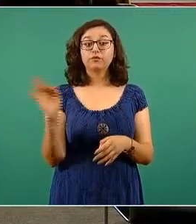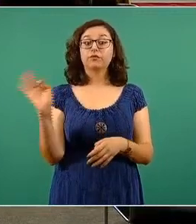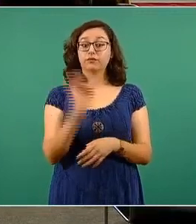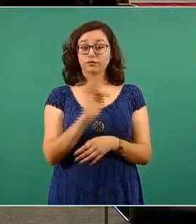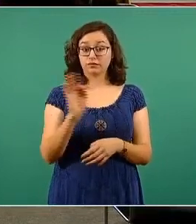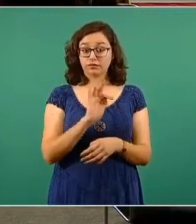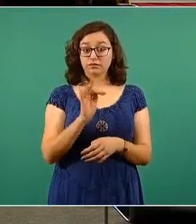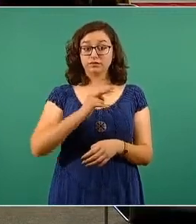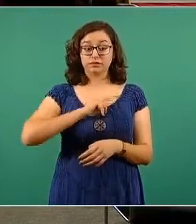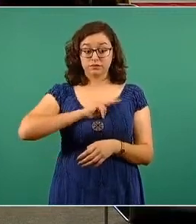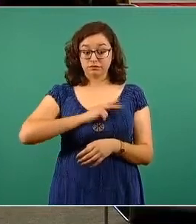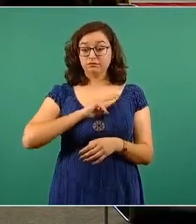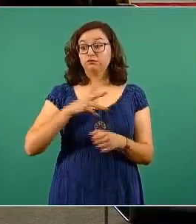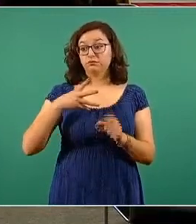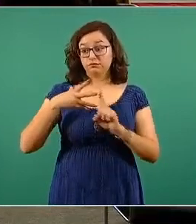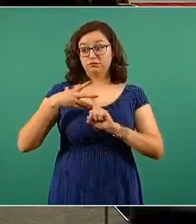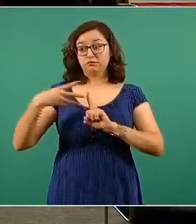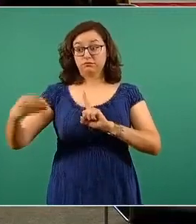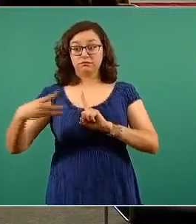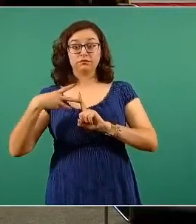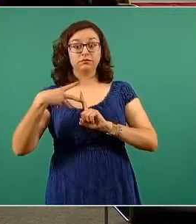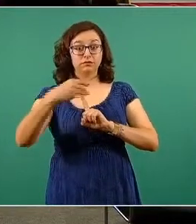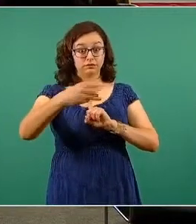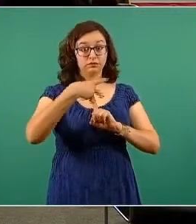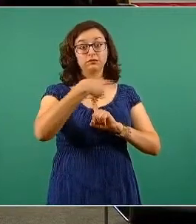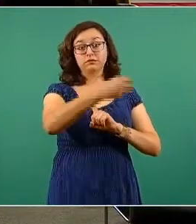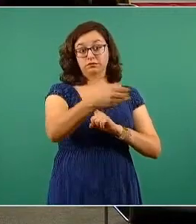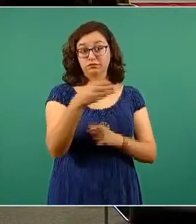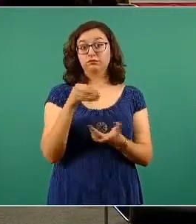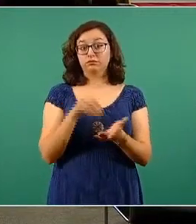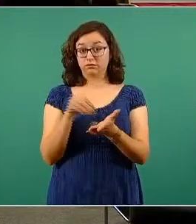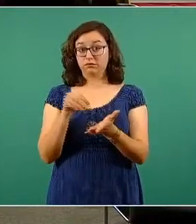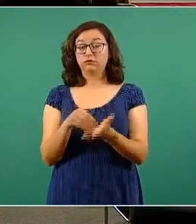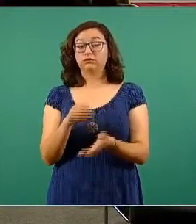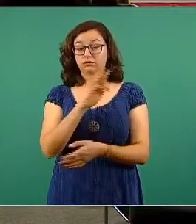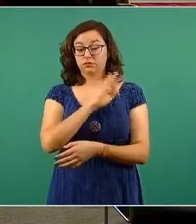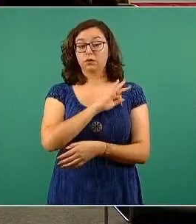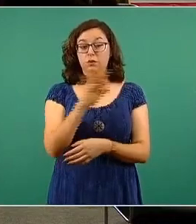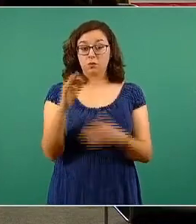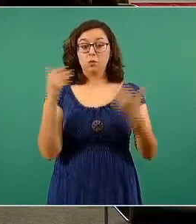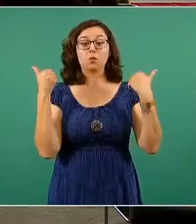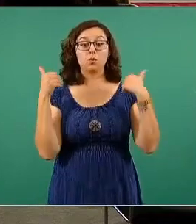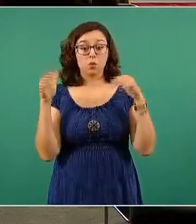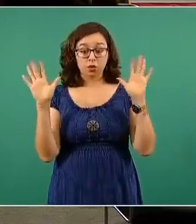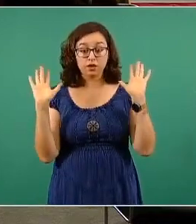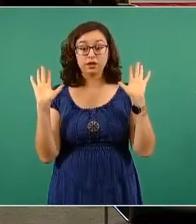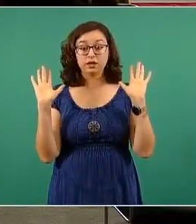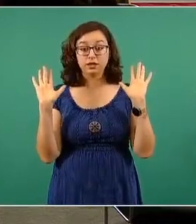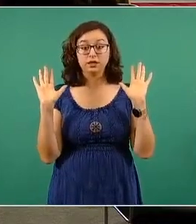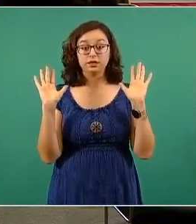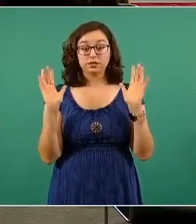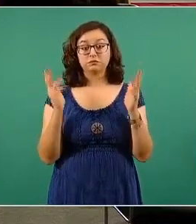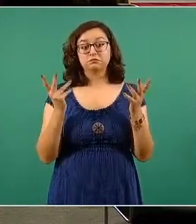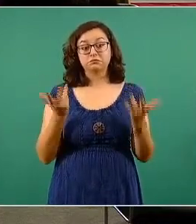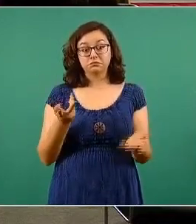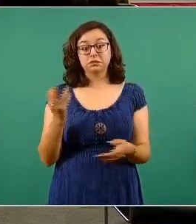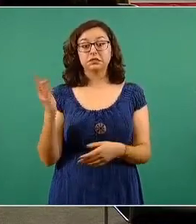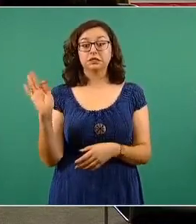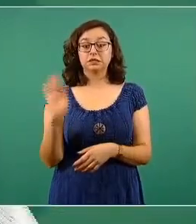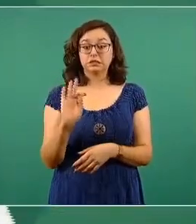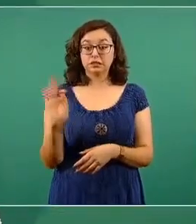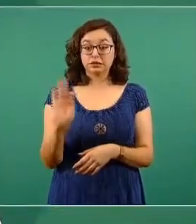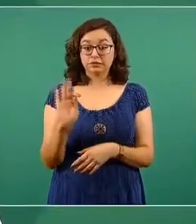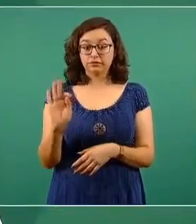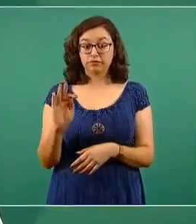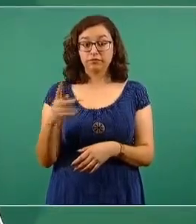transmitir virus en la transmisión comunitaria, o sea, como un actor de la transmisión comunitaria, de la transmisión todavía